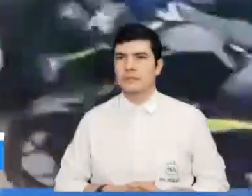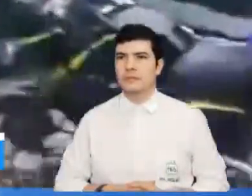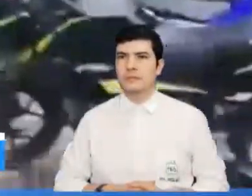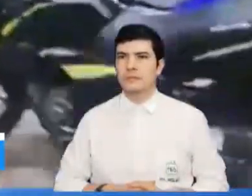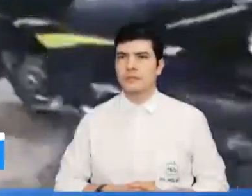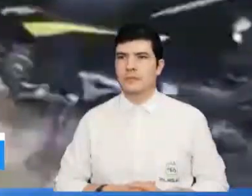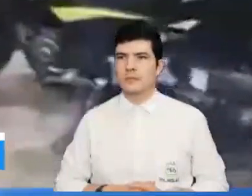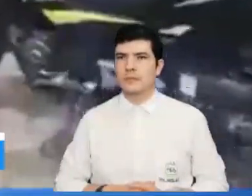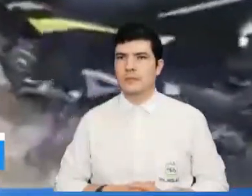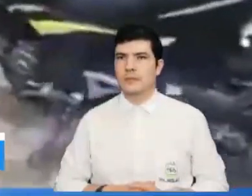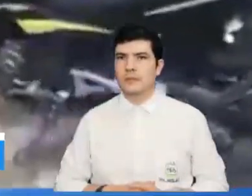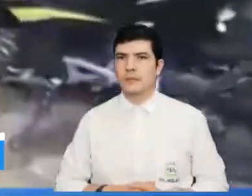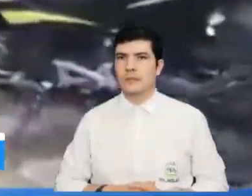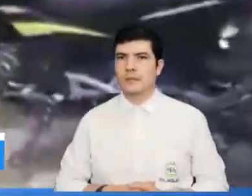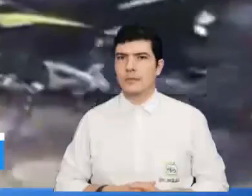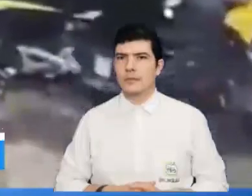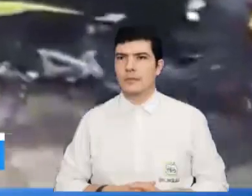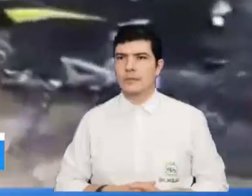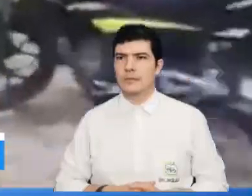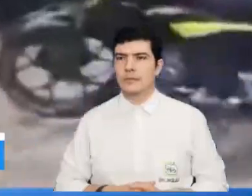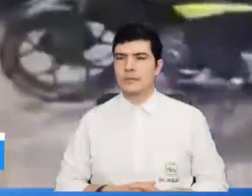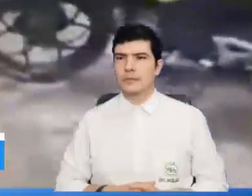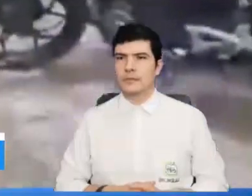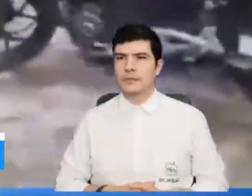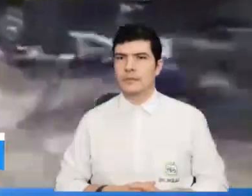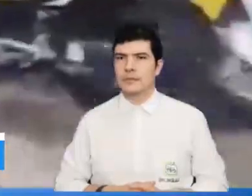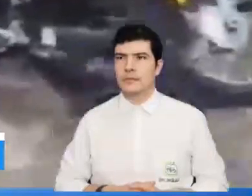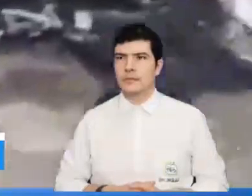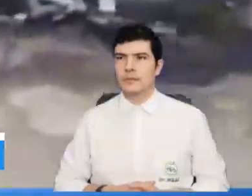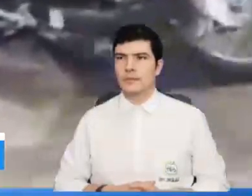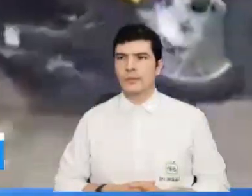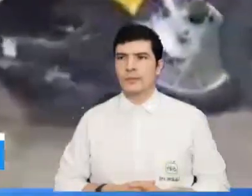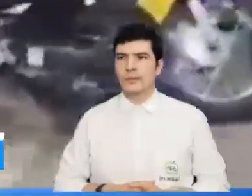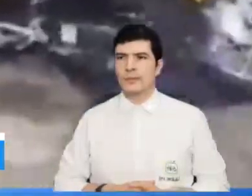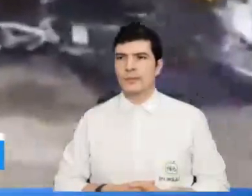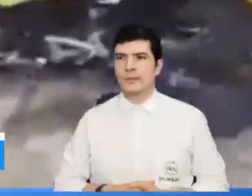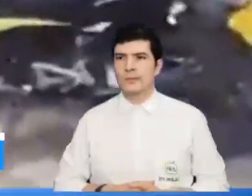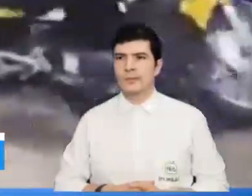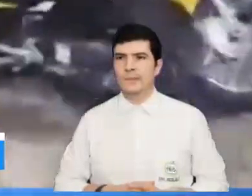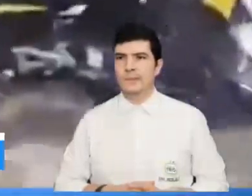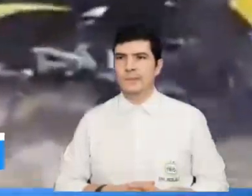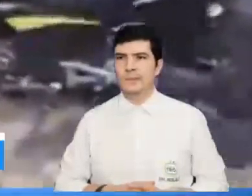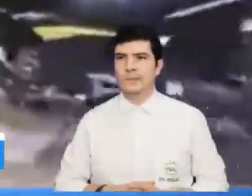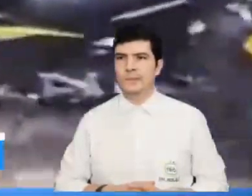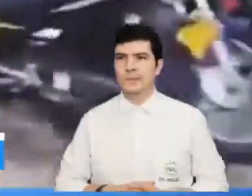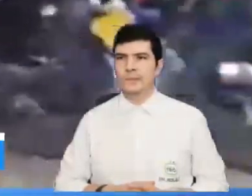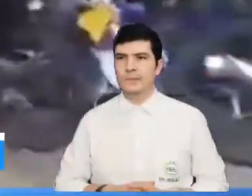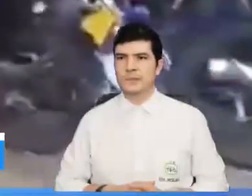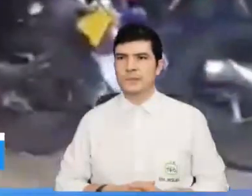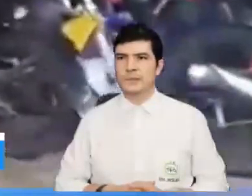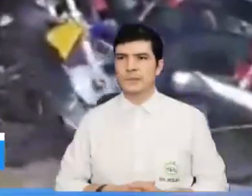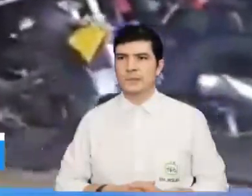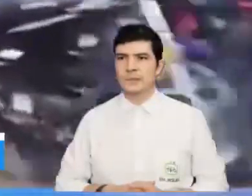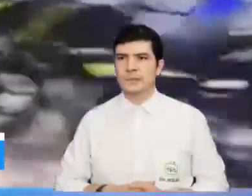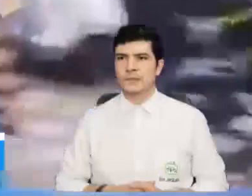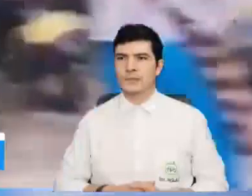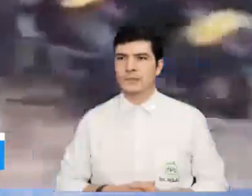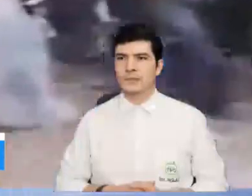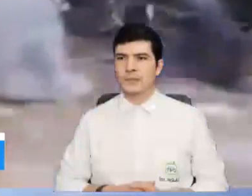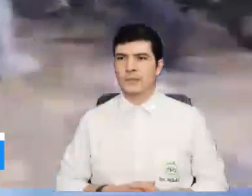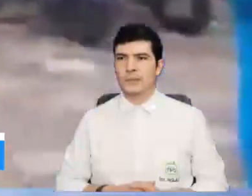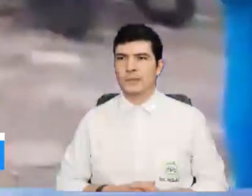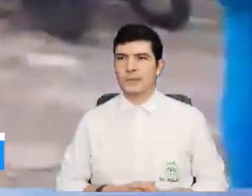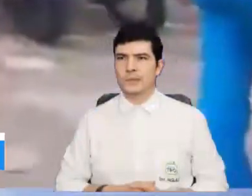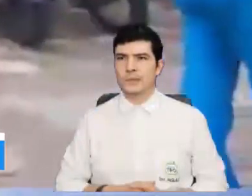Ustedes no se imaginan lo que yo camino para poderles conseguir a ustedes este granito de arena.